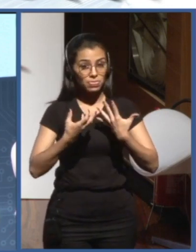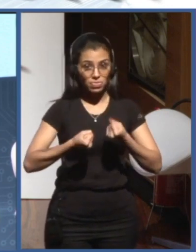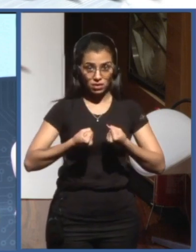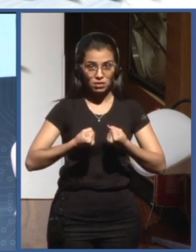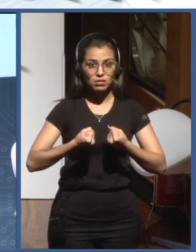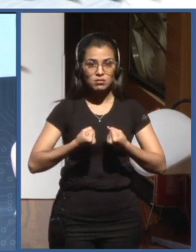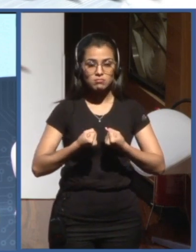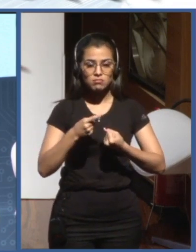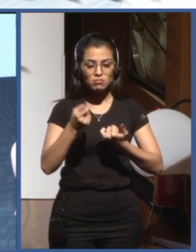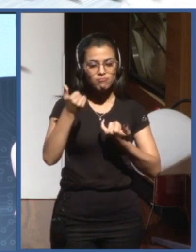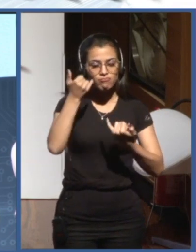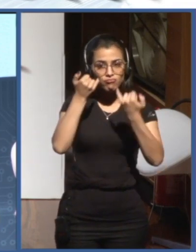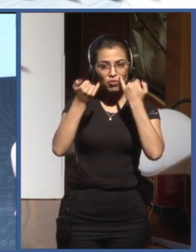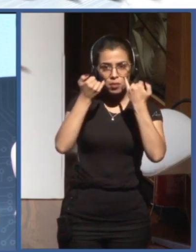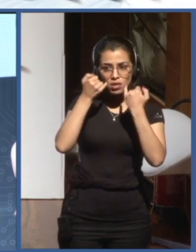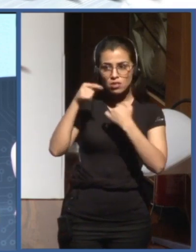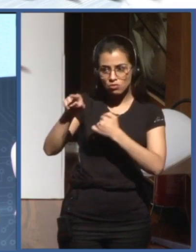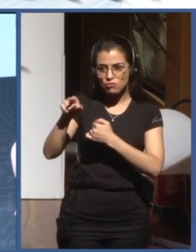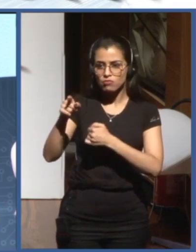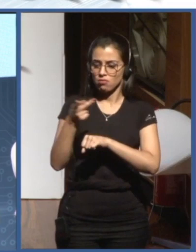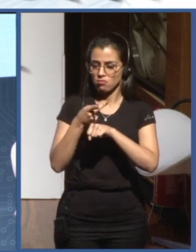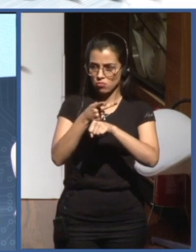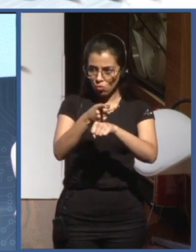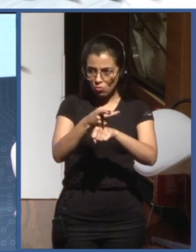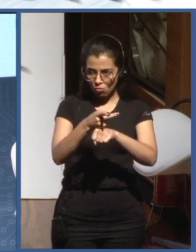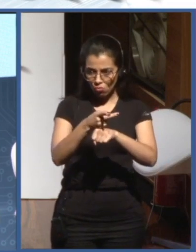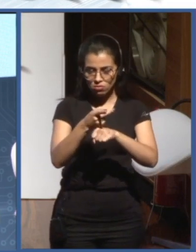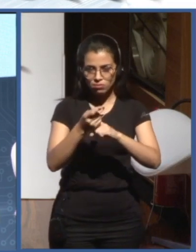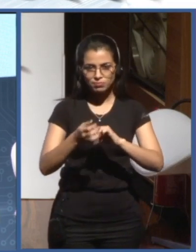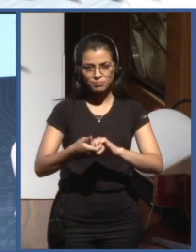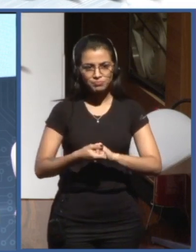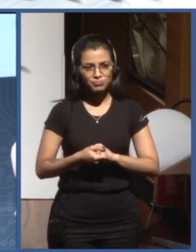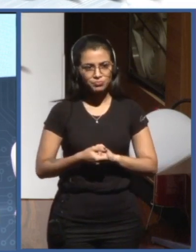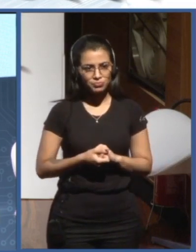de